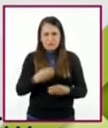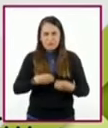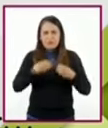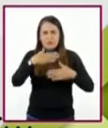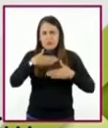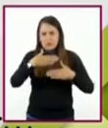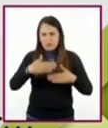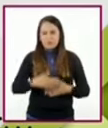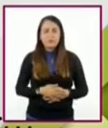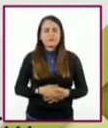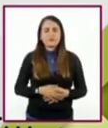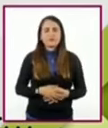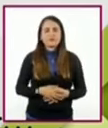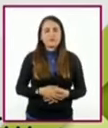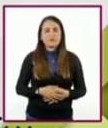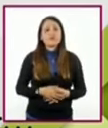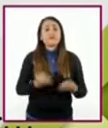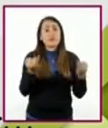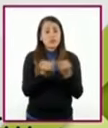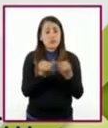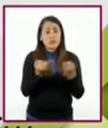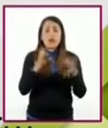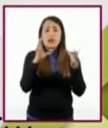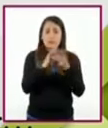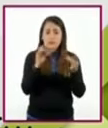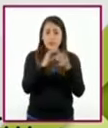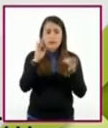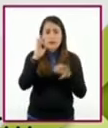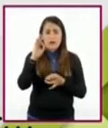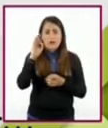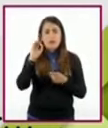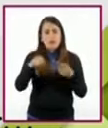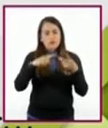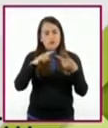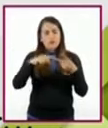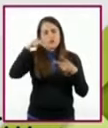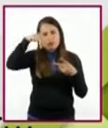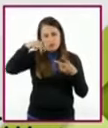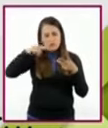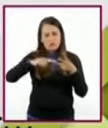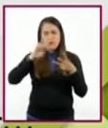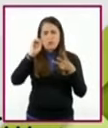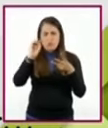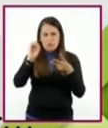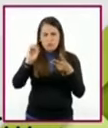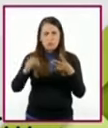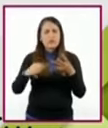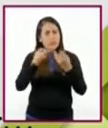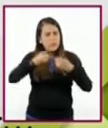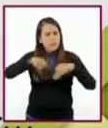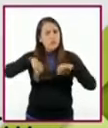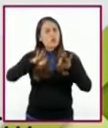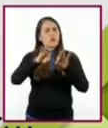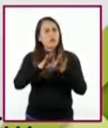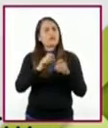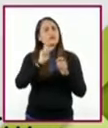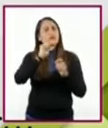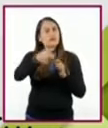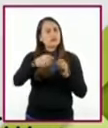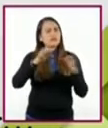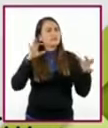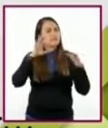También mencionamos que el fósforo, nitrógeno y oxígeno son parte importante del...